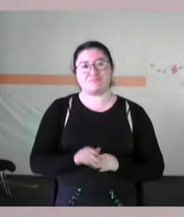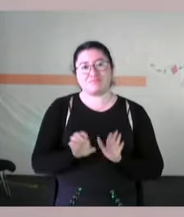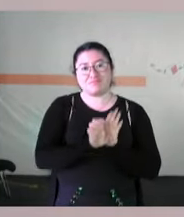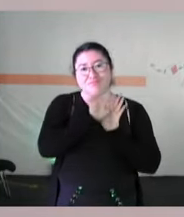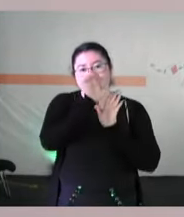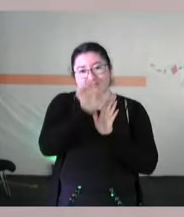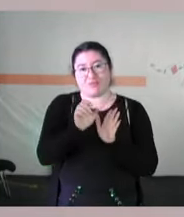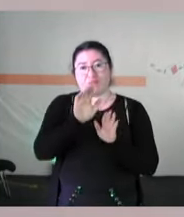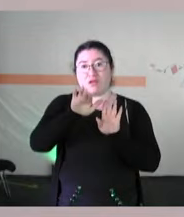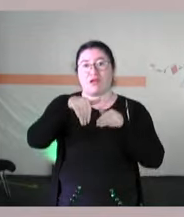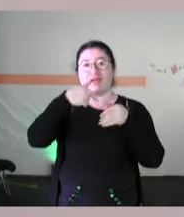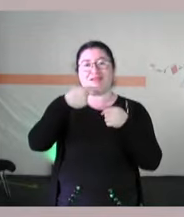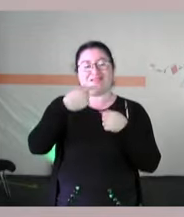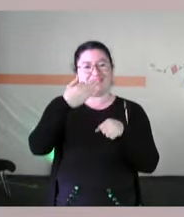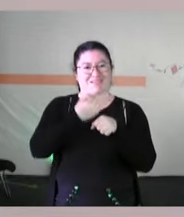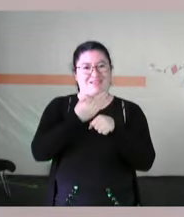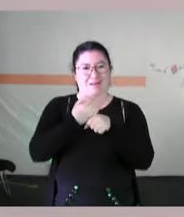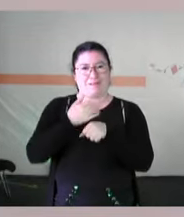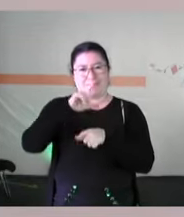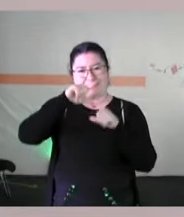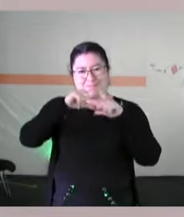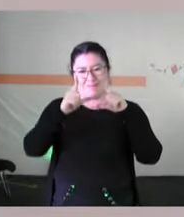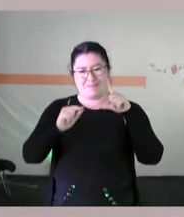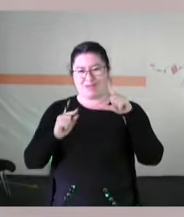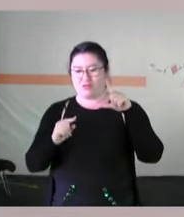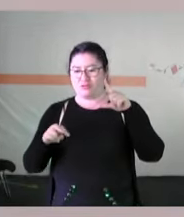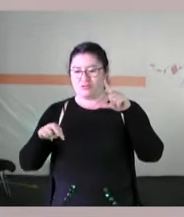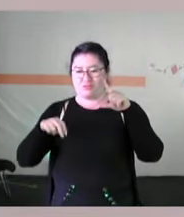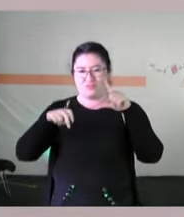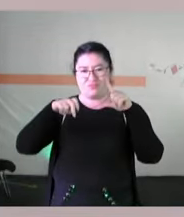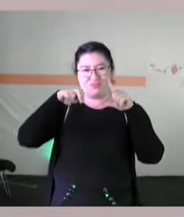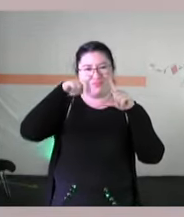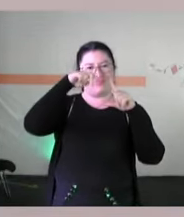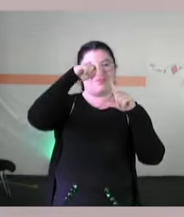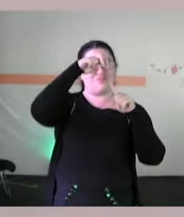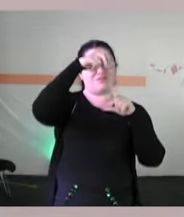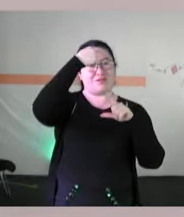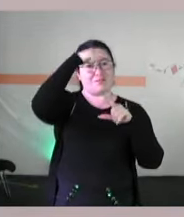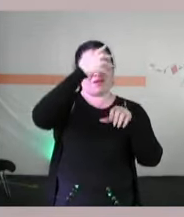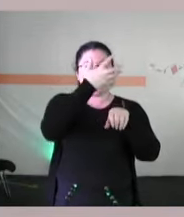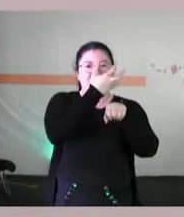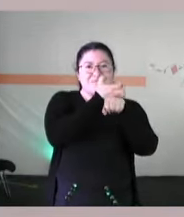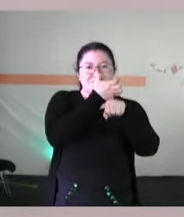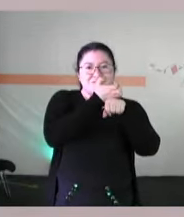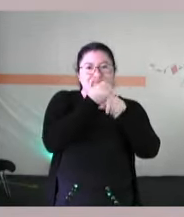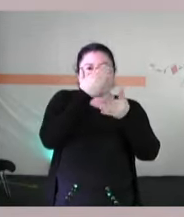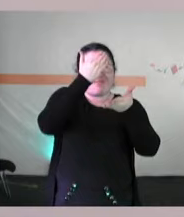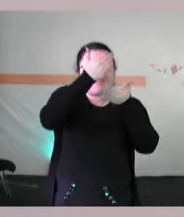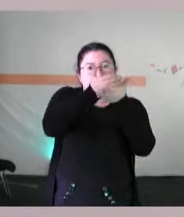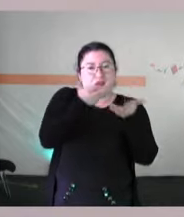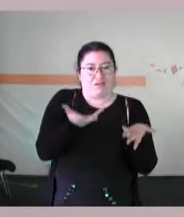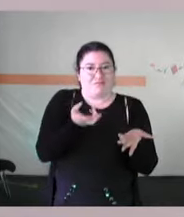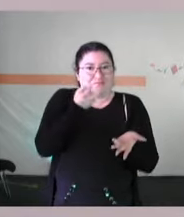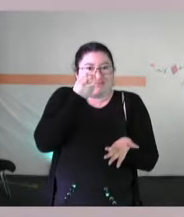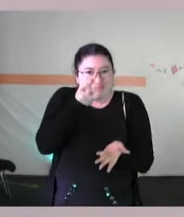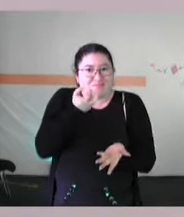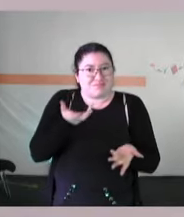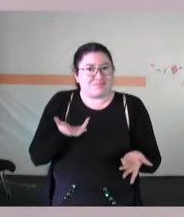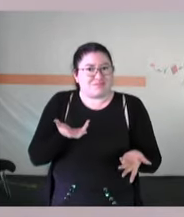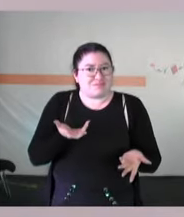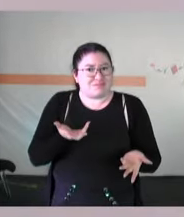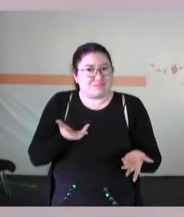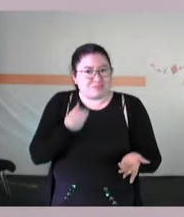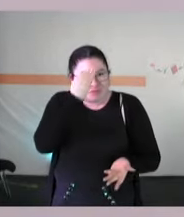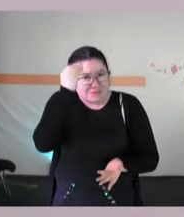cruzando México para irse a ser esclavos en Estados Unidos, ¿no? No sé, ¿no?